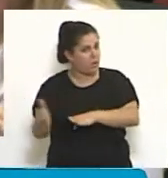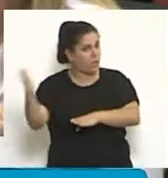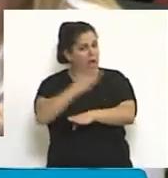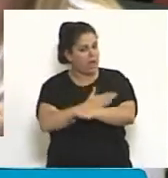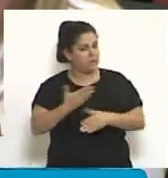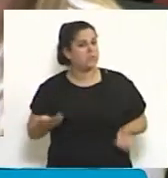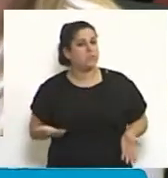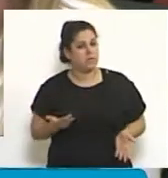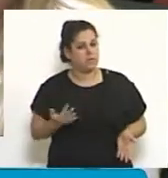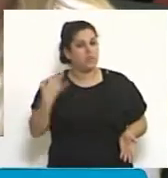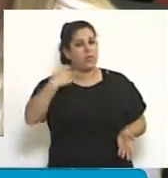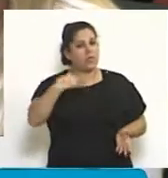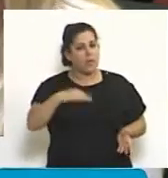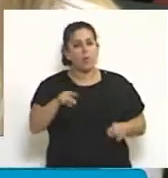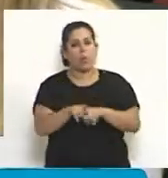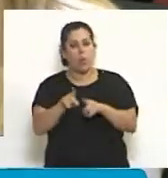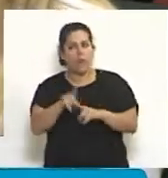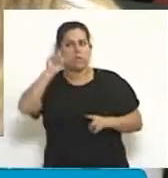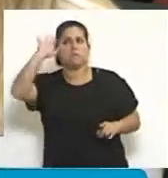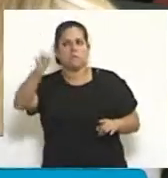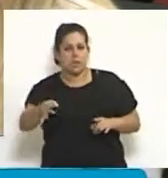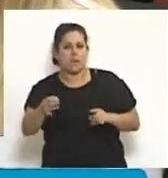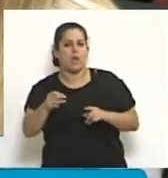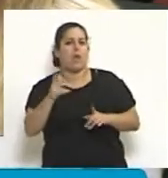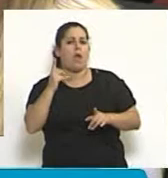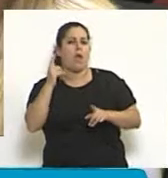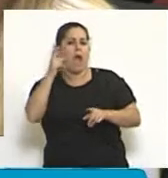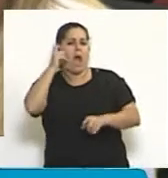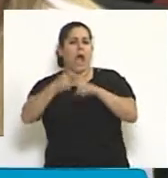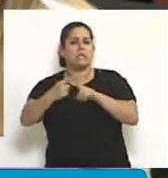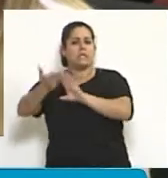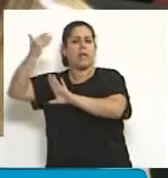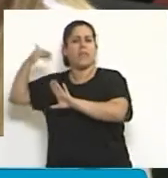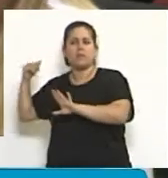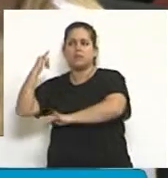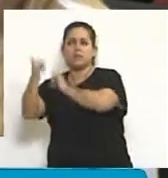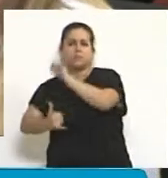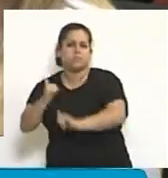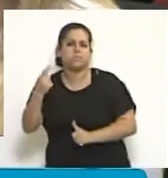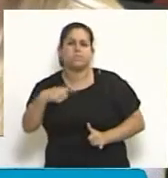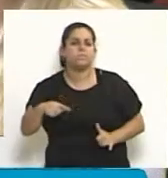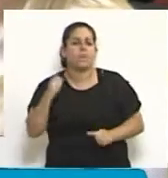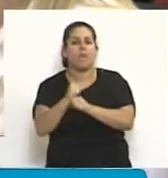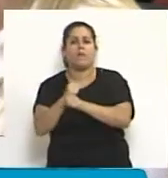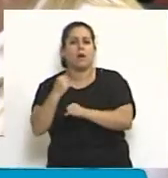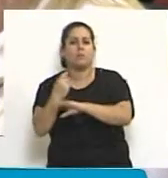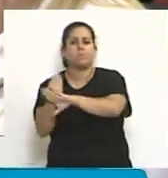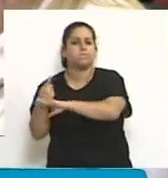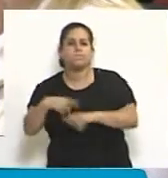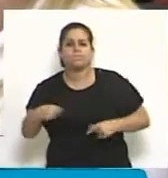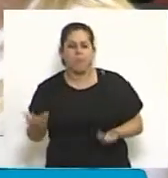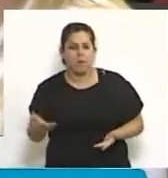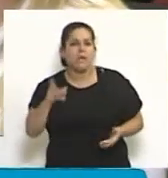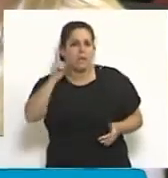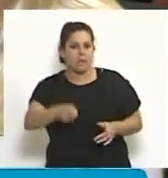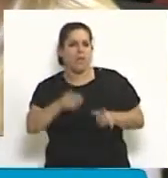se establece que deberán ser tenidos en cuenta sus antecedentes profesionales, disciplinarios, y la posibilidad de que tengan